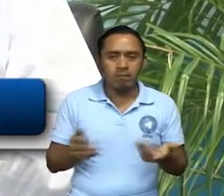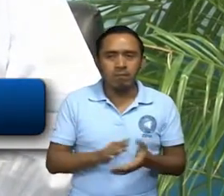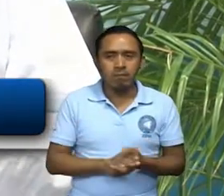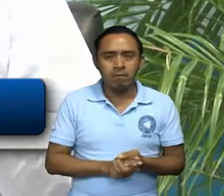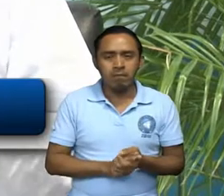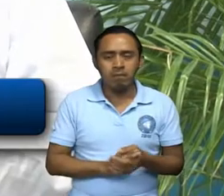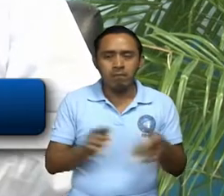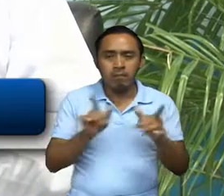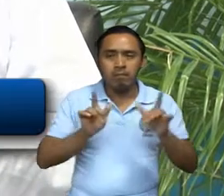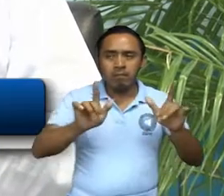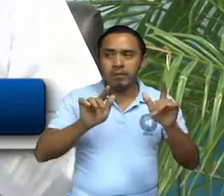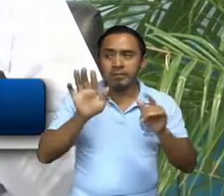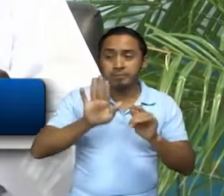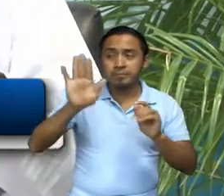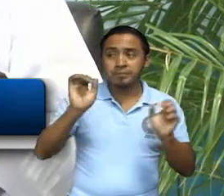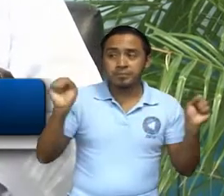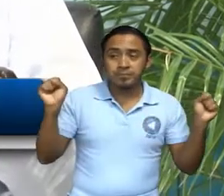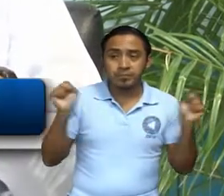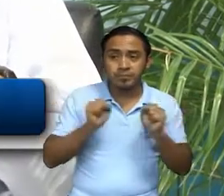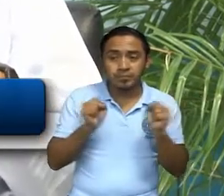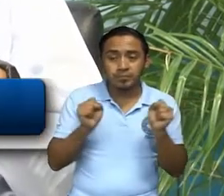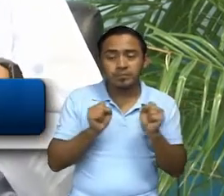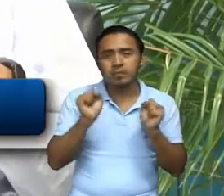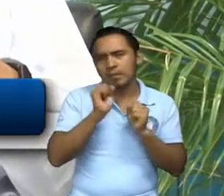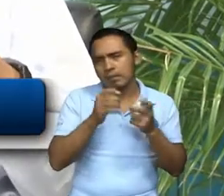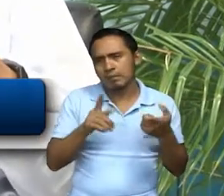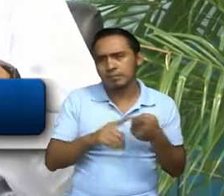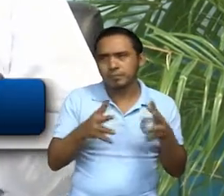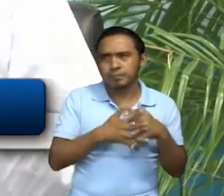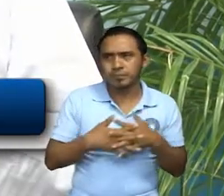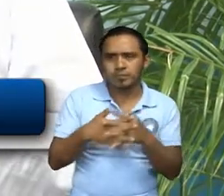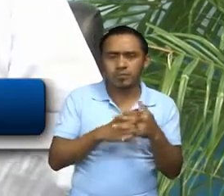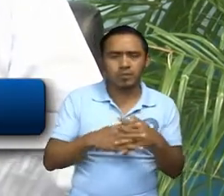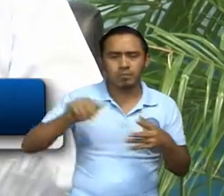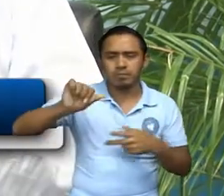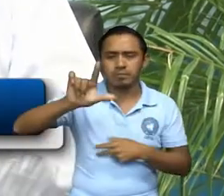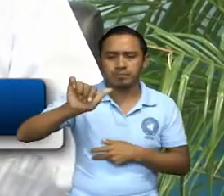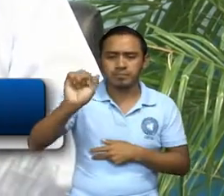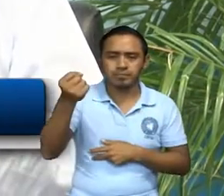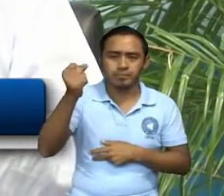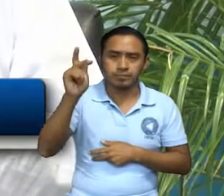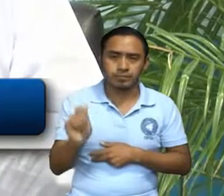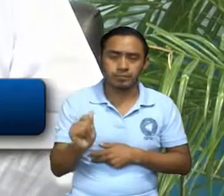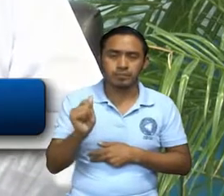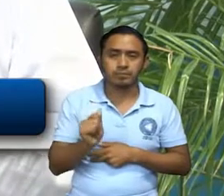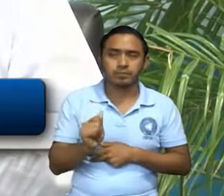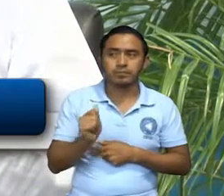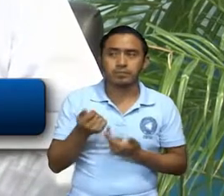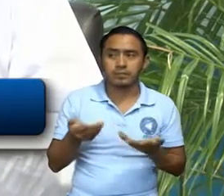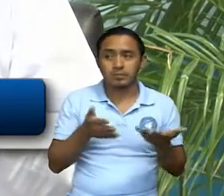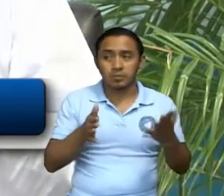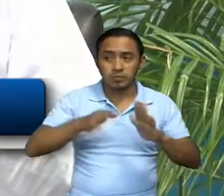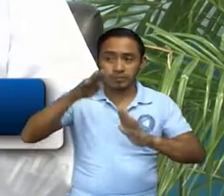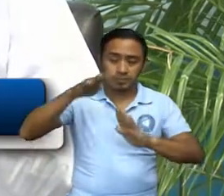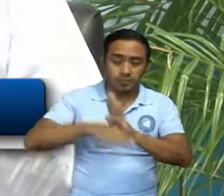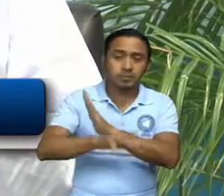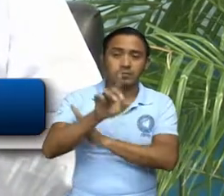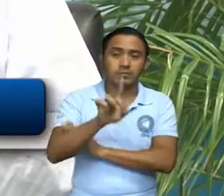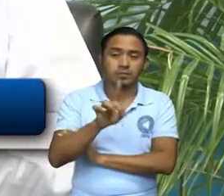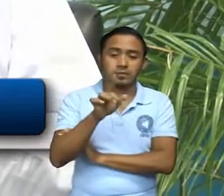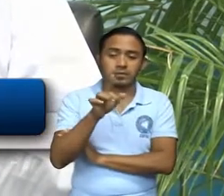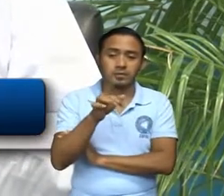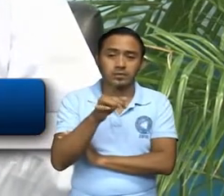bien fríos, como sea, suponete, en Estados Unidos, Alaska, lugares que se contienen a menos 5 grados, generalmente